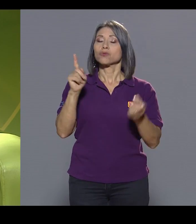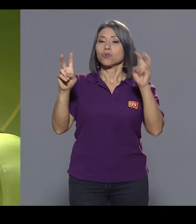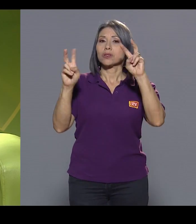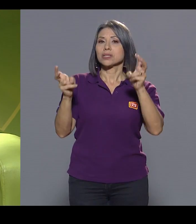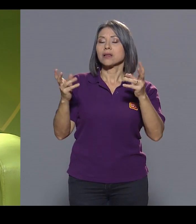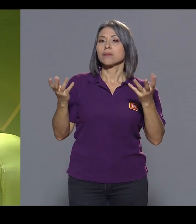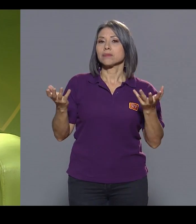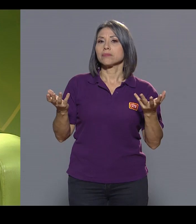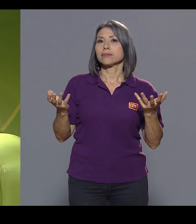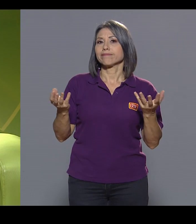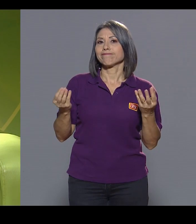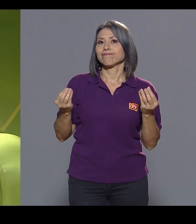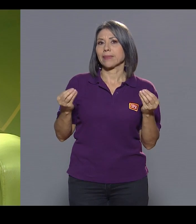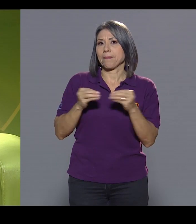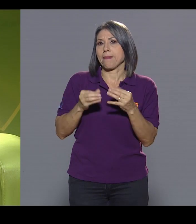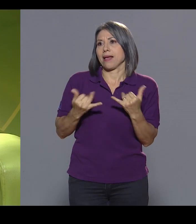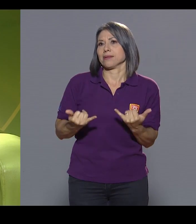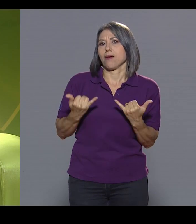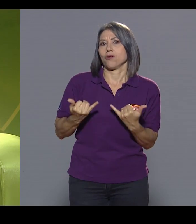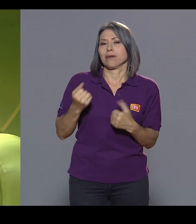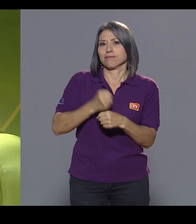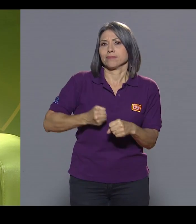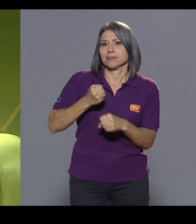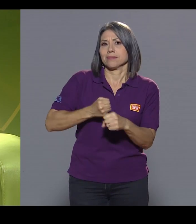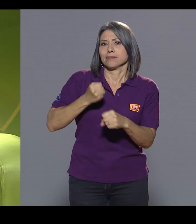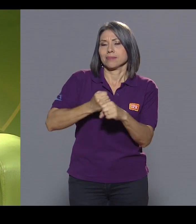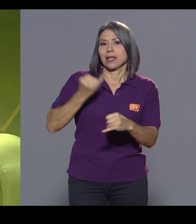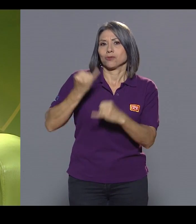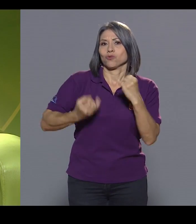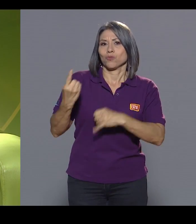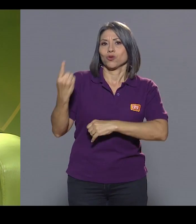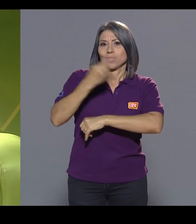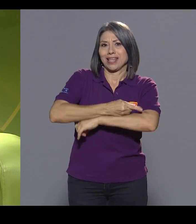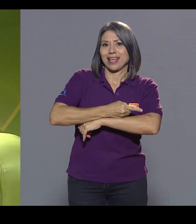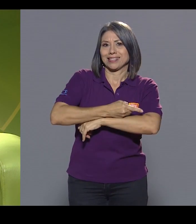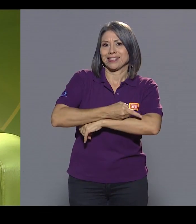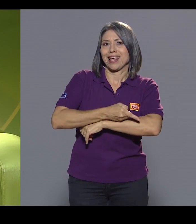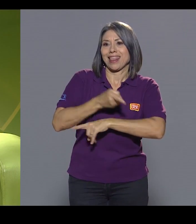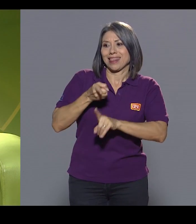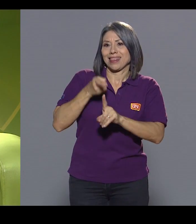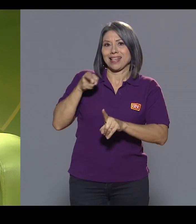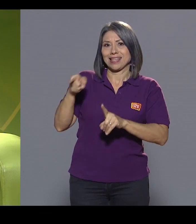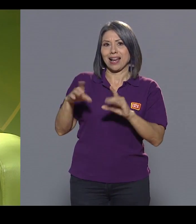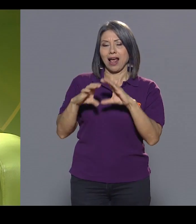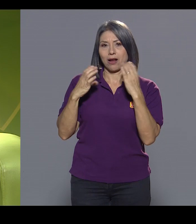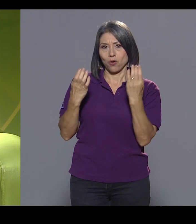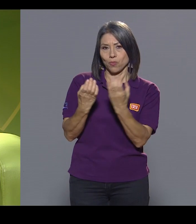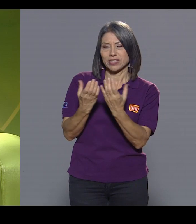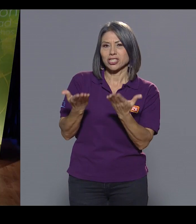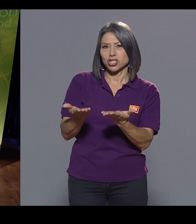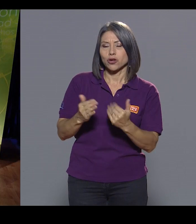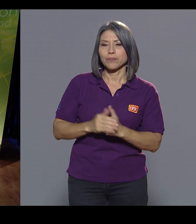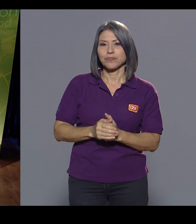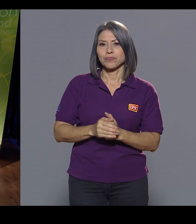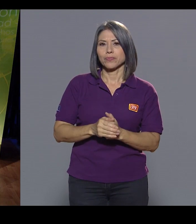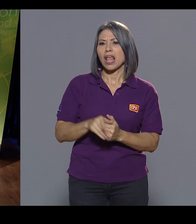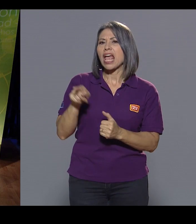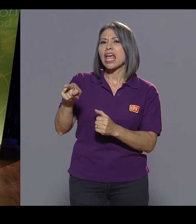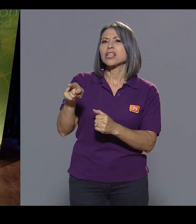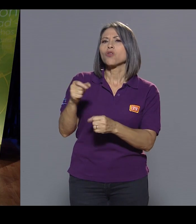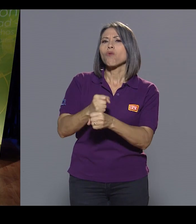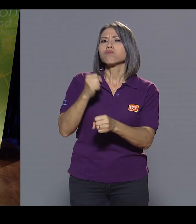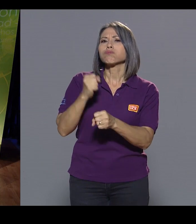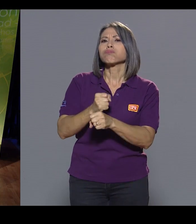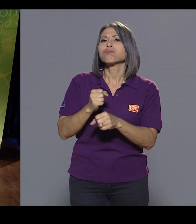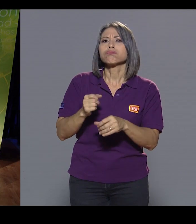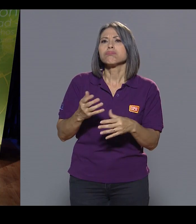de los temas que más se están trabajando en estos últimos días desde la comisión. ¿Cómo ¿Cómo funciona